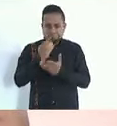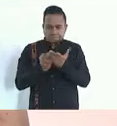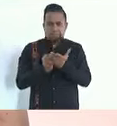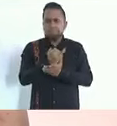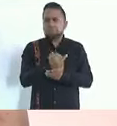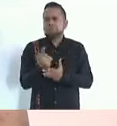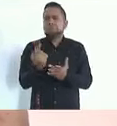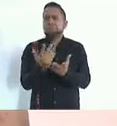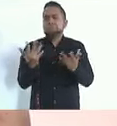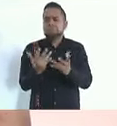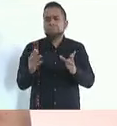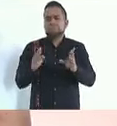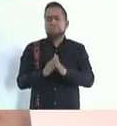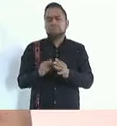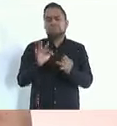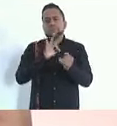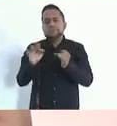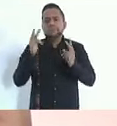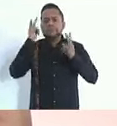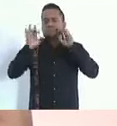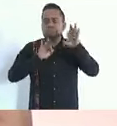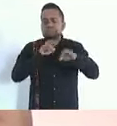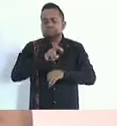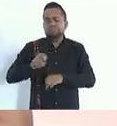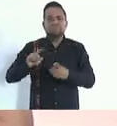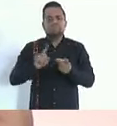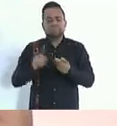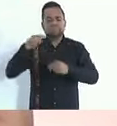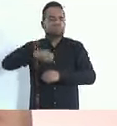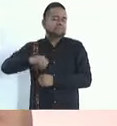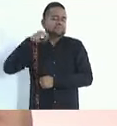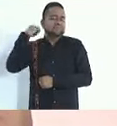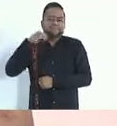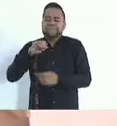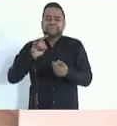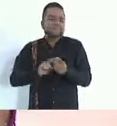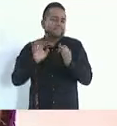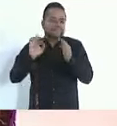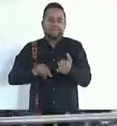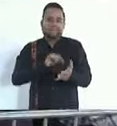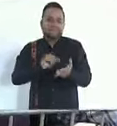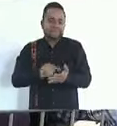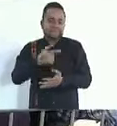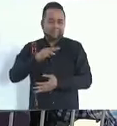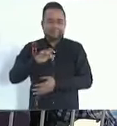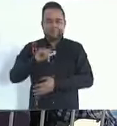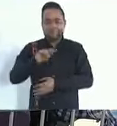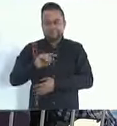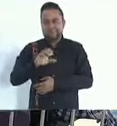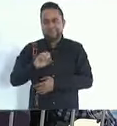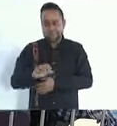hacer una de sus últimas giras aquí en Oaxaca, justamente aquí en Guelatao.